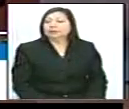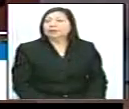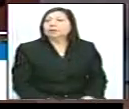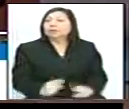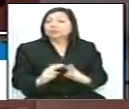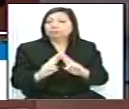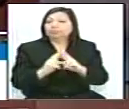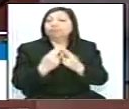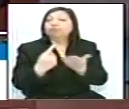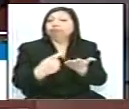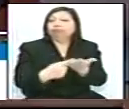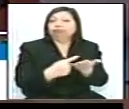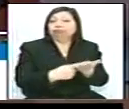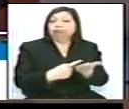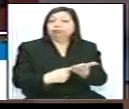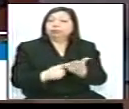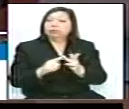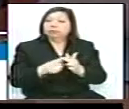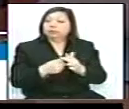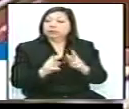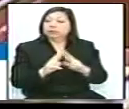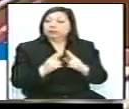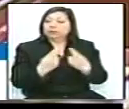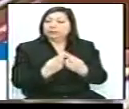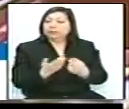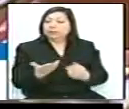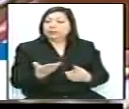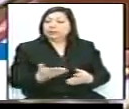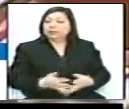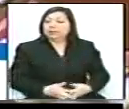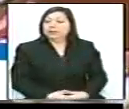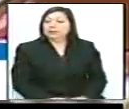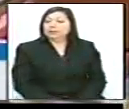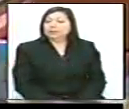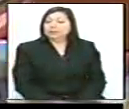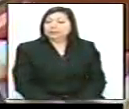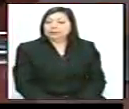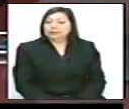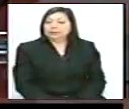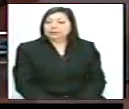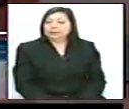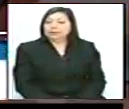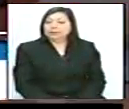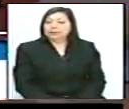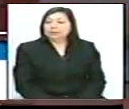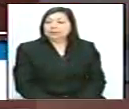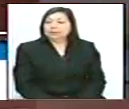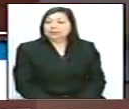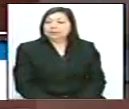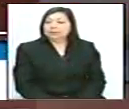quórum reglamentario se inicia la sesión. No hay nada en debate.